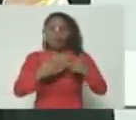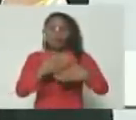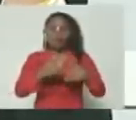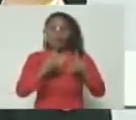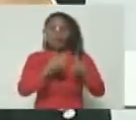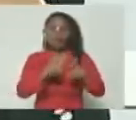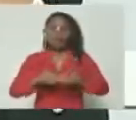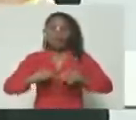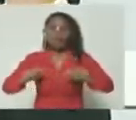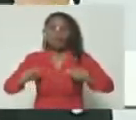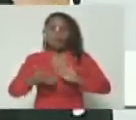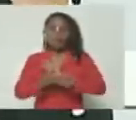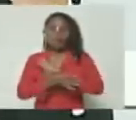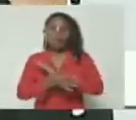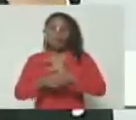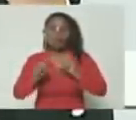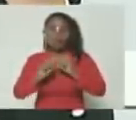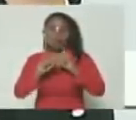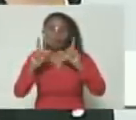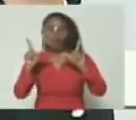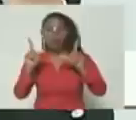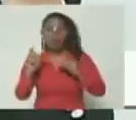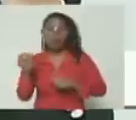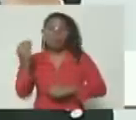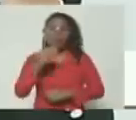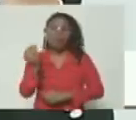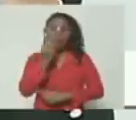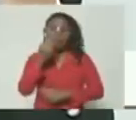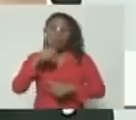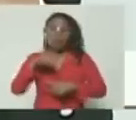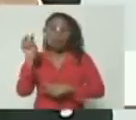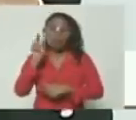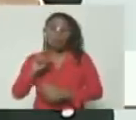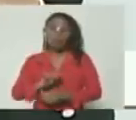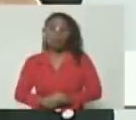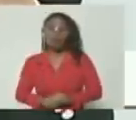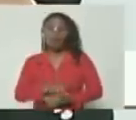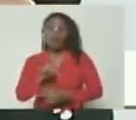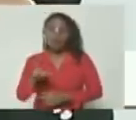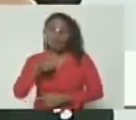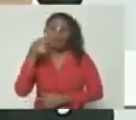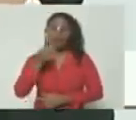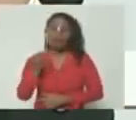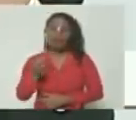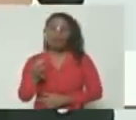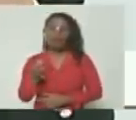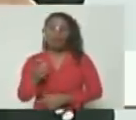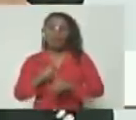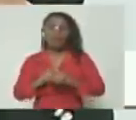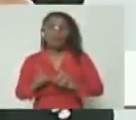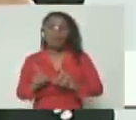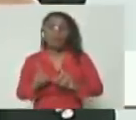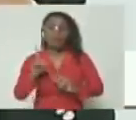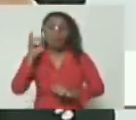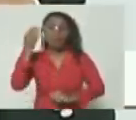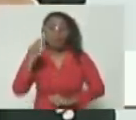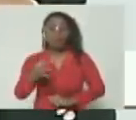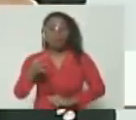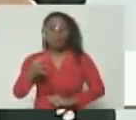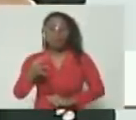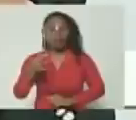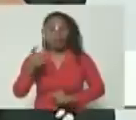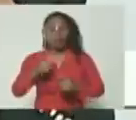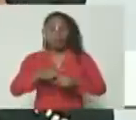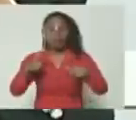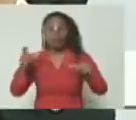produciendo sorpresivamente más alimentos en Venezuela. Eso es verdad, presidente. Pero tenga la seguridad que usted va a tener